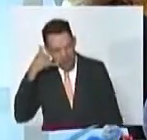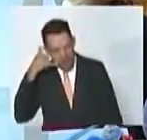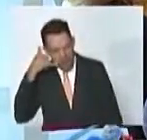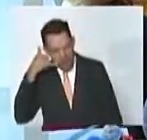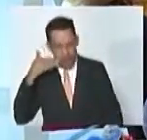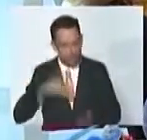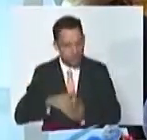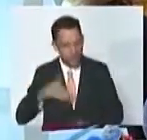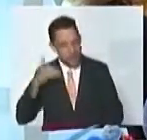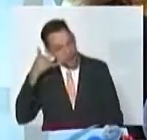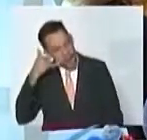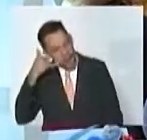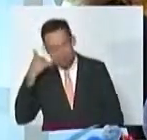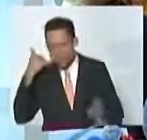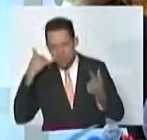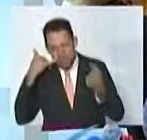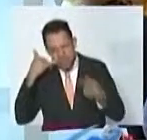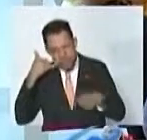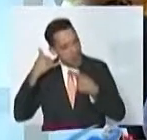los tratamientos son